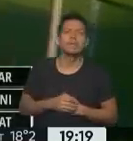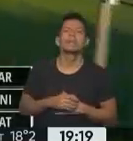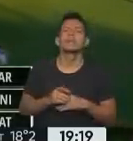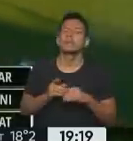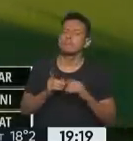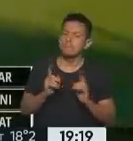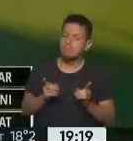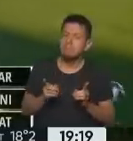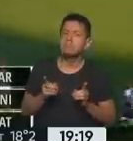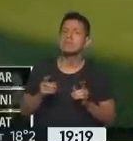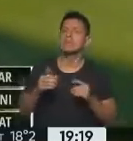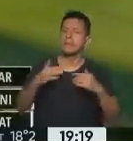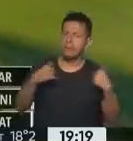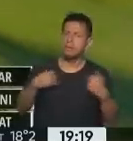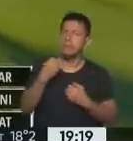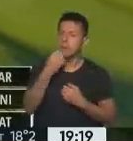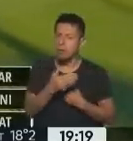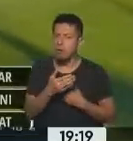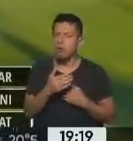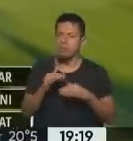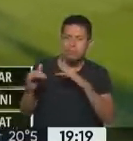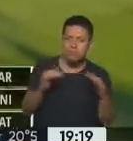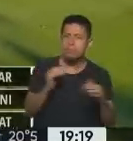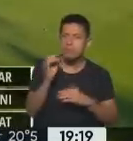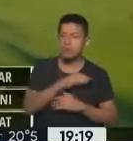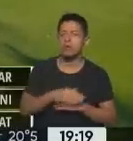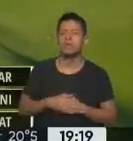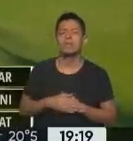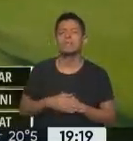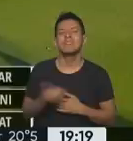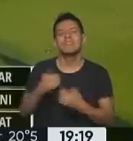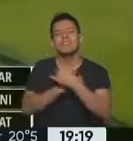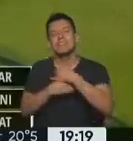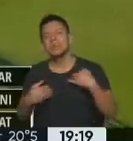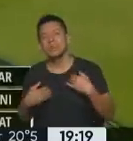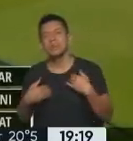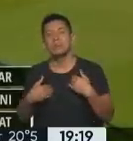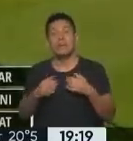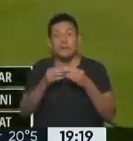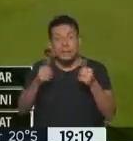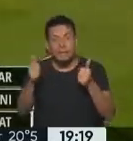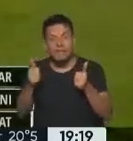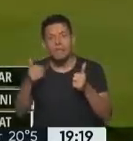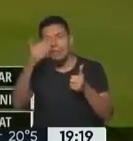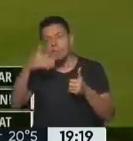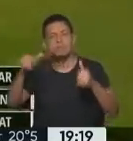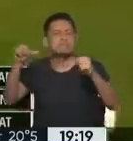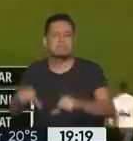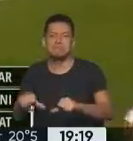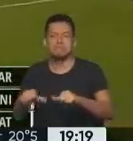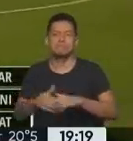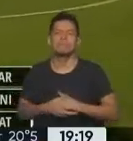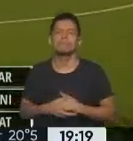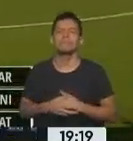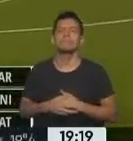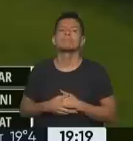Tuvo hasta más situaciones de gol, se desdibujó un Newell que había empezado muy, pero muy bien el partido, hasta incluso